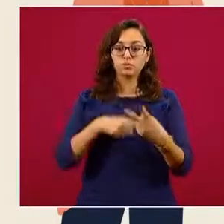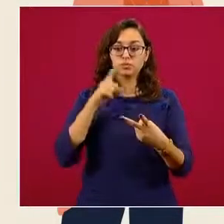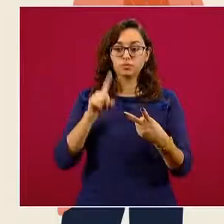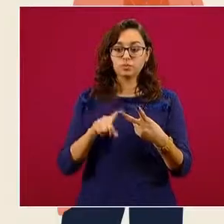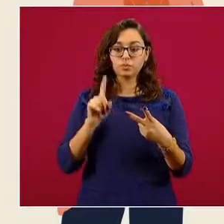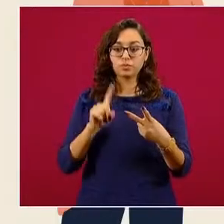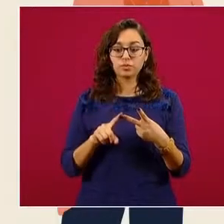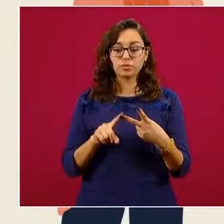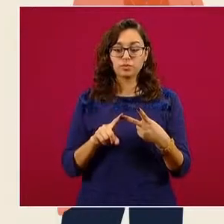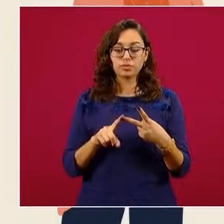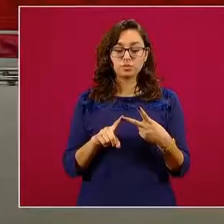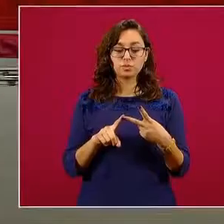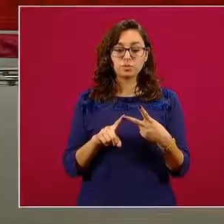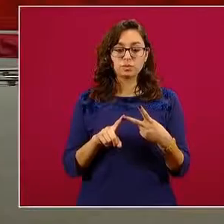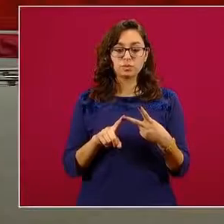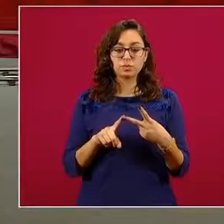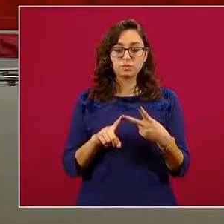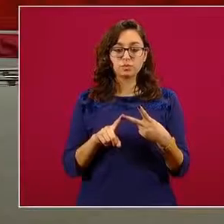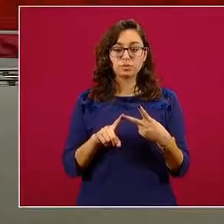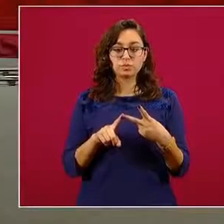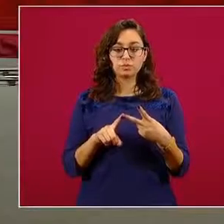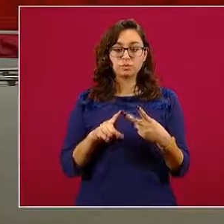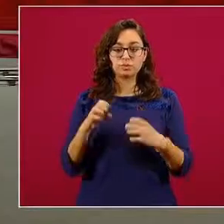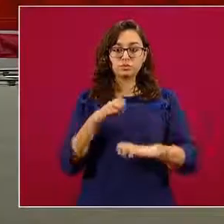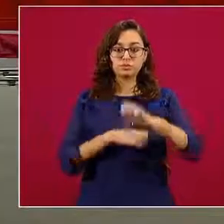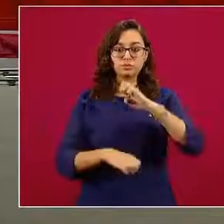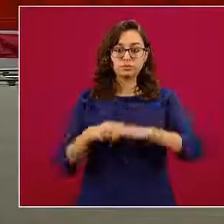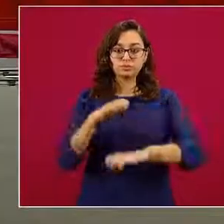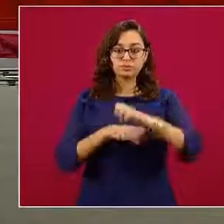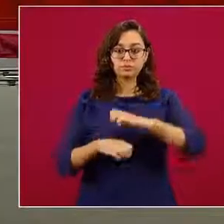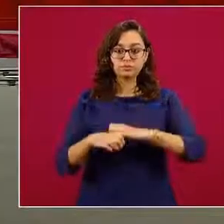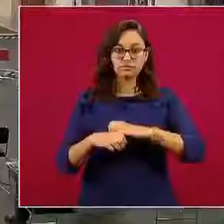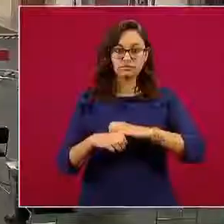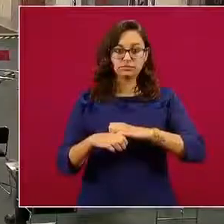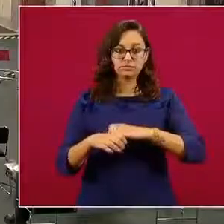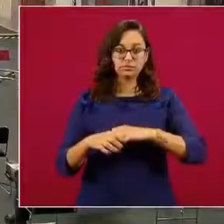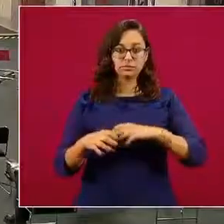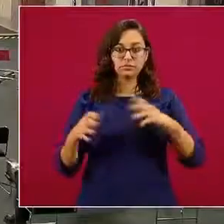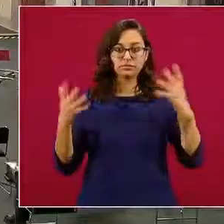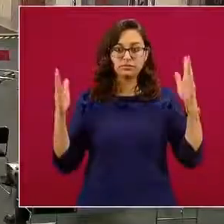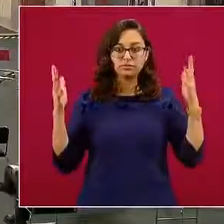es que sea empresa micro, pequeña o mediana.